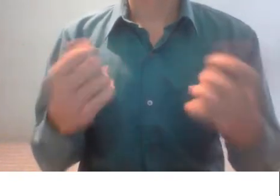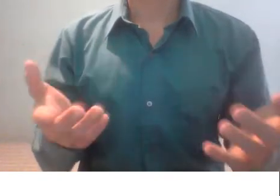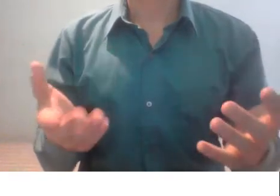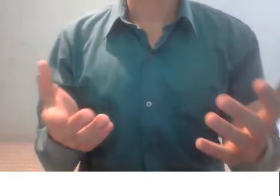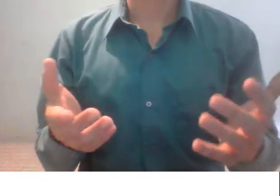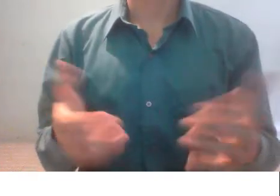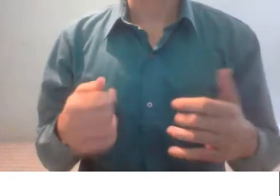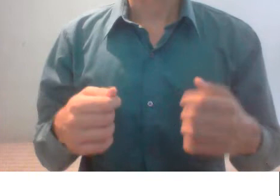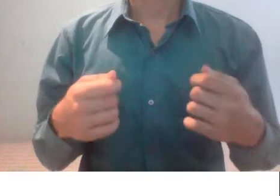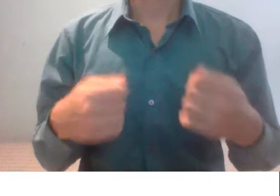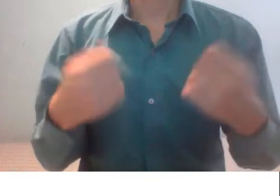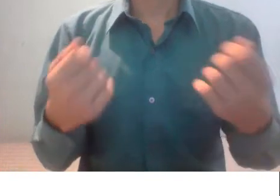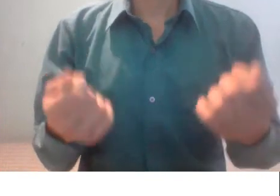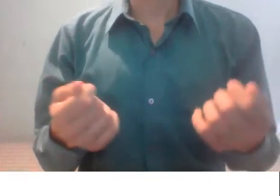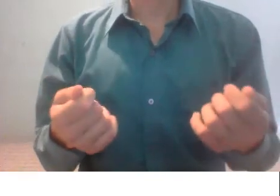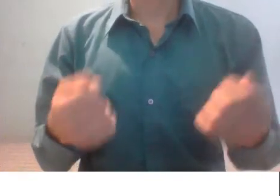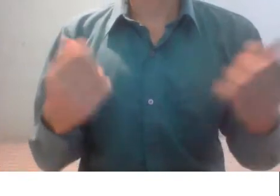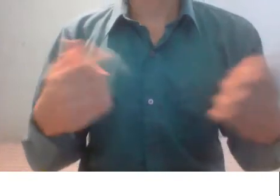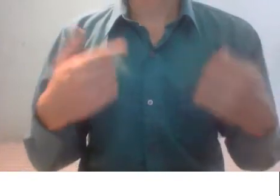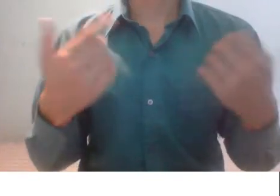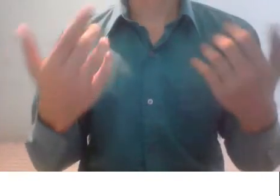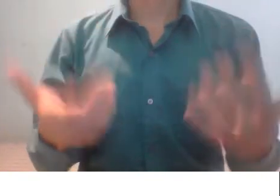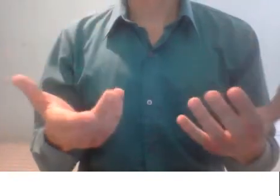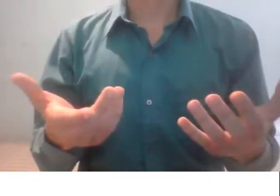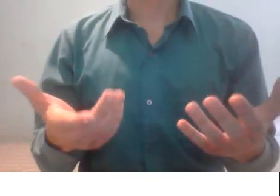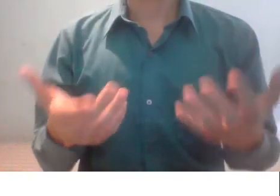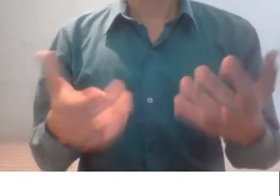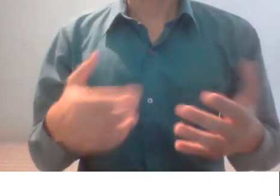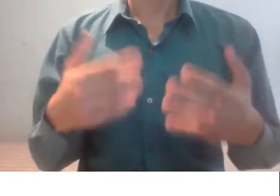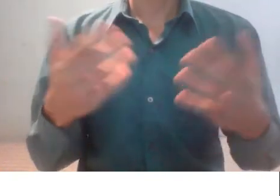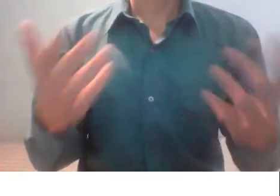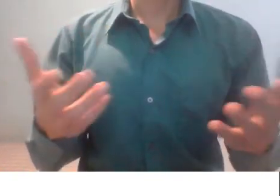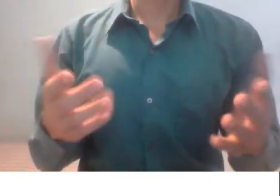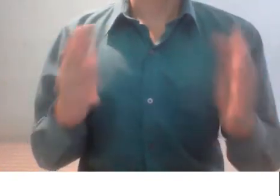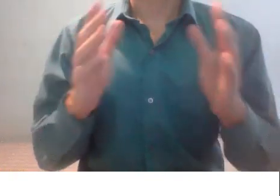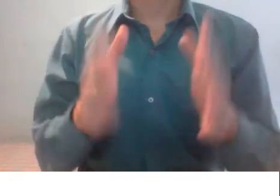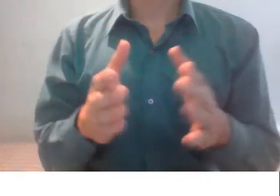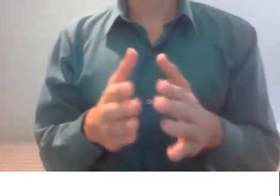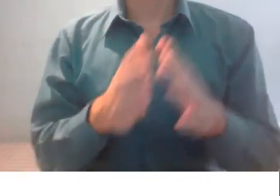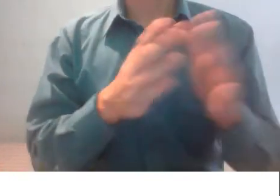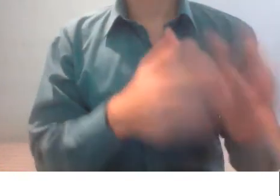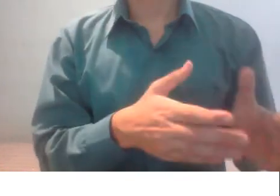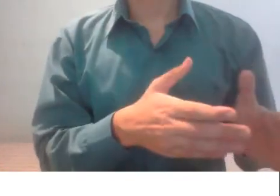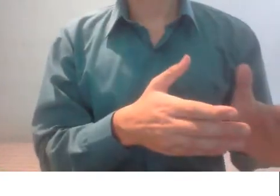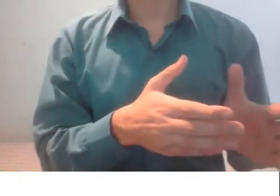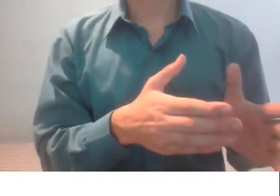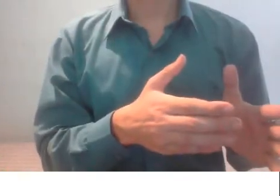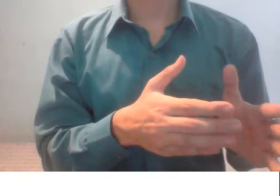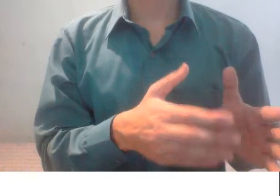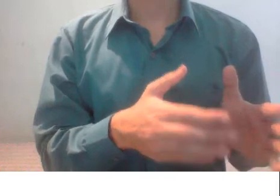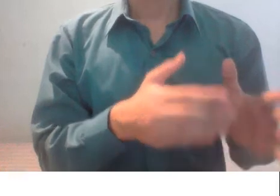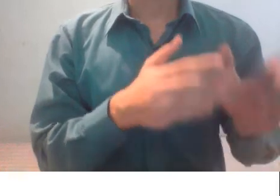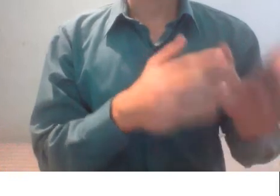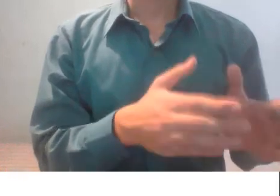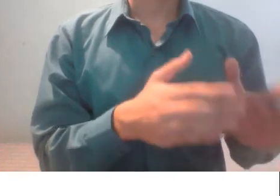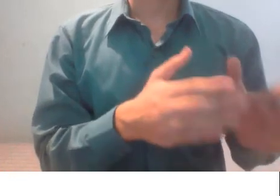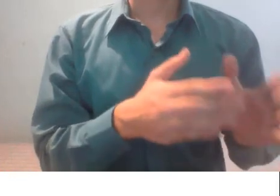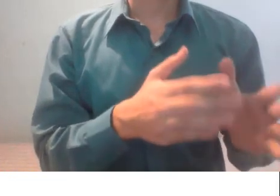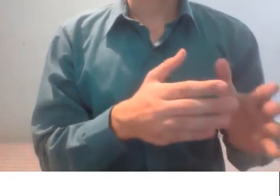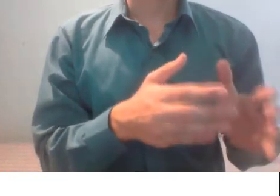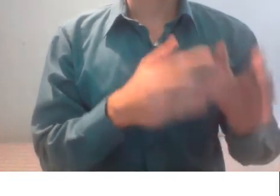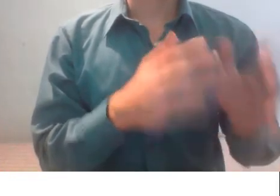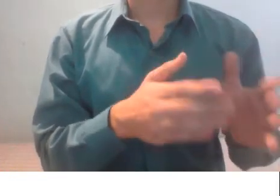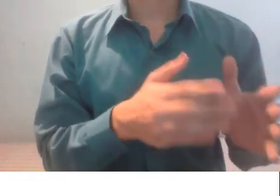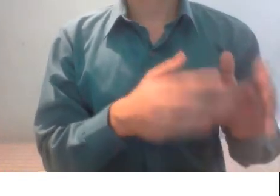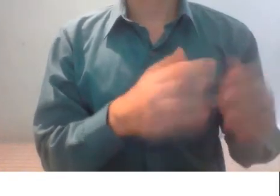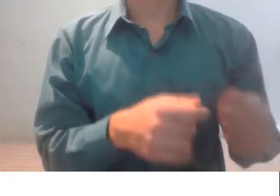se ha mencionado en la historia. Si quieres que algo cambie, las cosas diferente. ¿Y qué ha ocurrido? Que precisamente durante los gobiernos pasados, ellos siempre